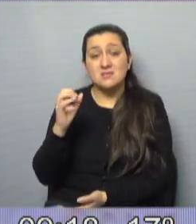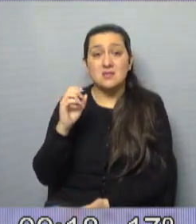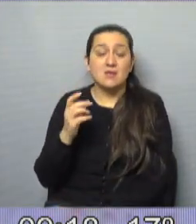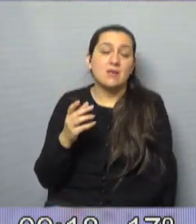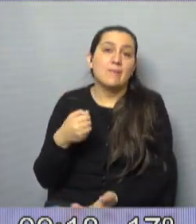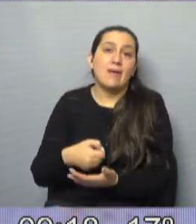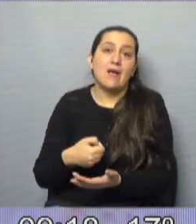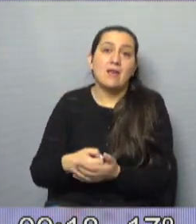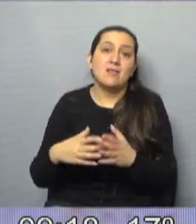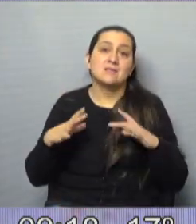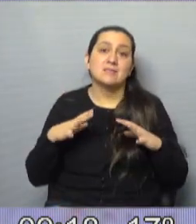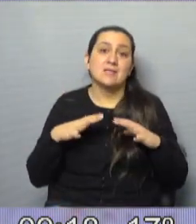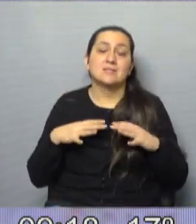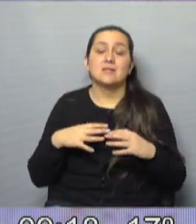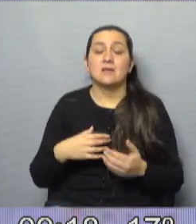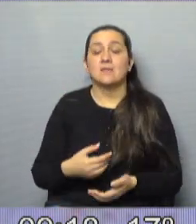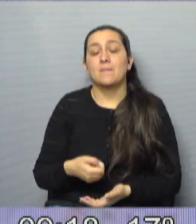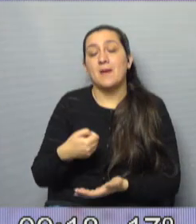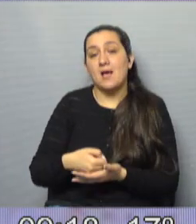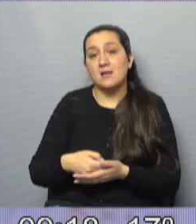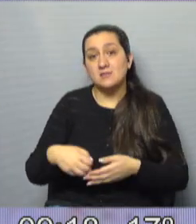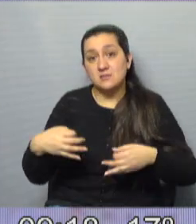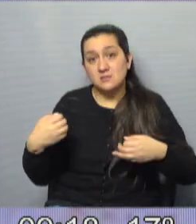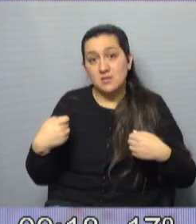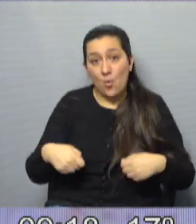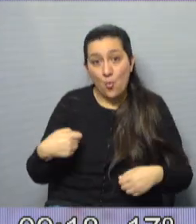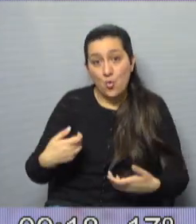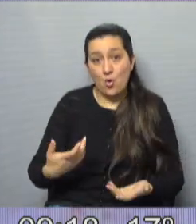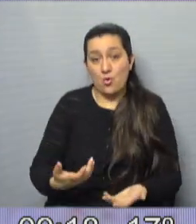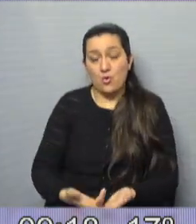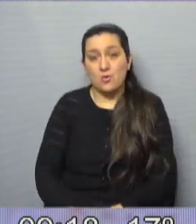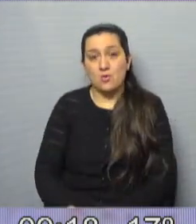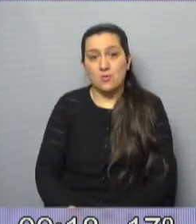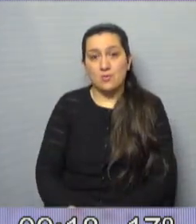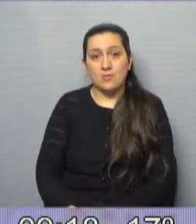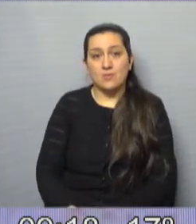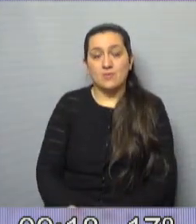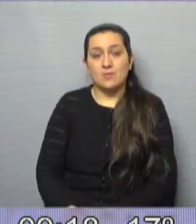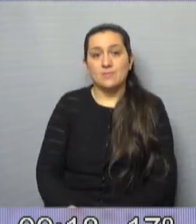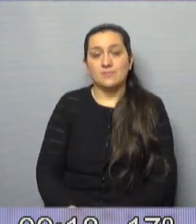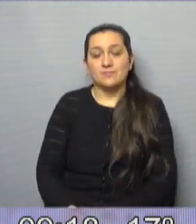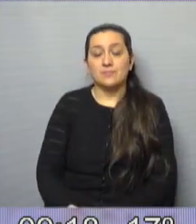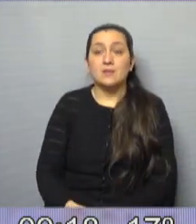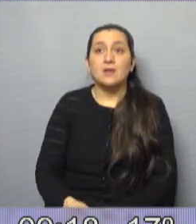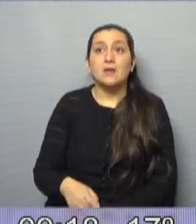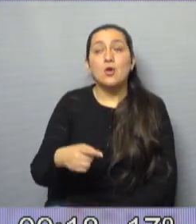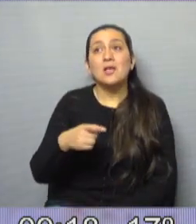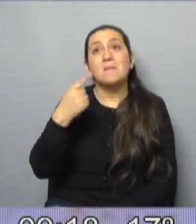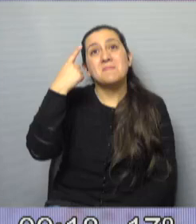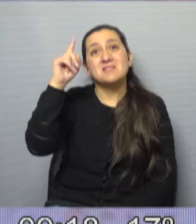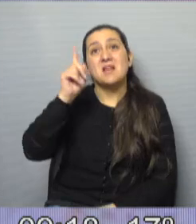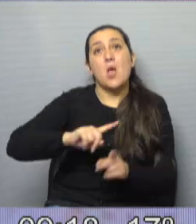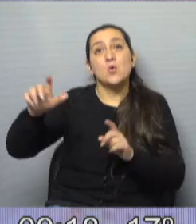Porque, ¿qué es lo que sucede? El argumento de muchos de estos pseudos empresarios es: yo tengo el coche y quiero